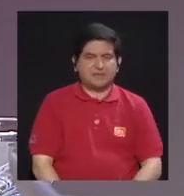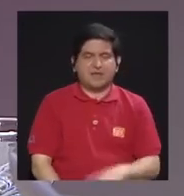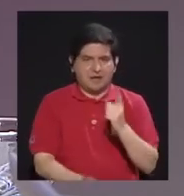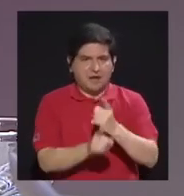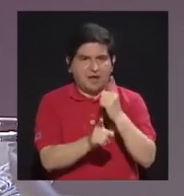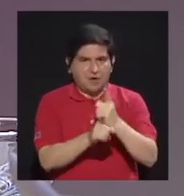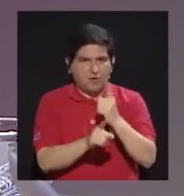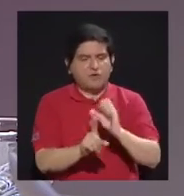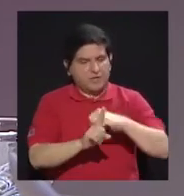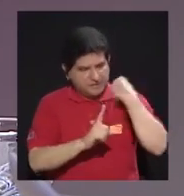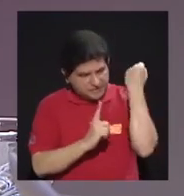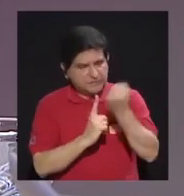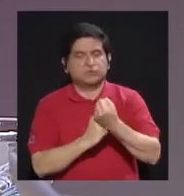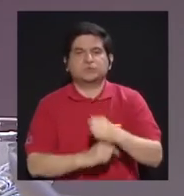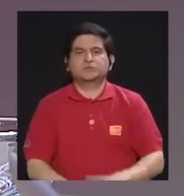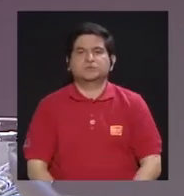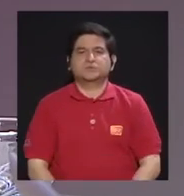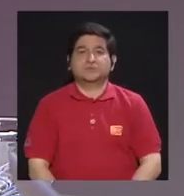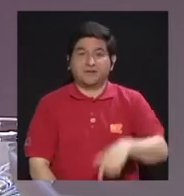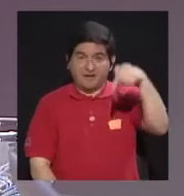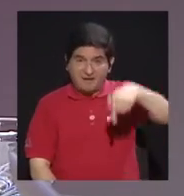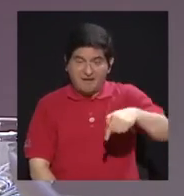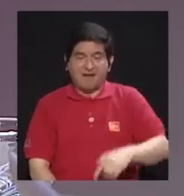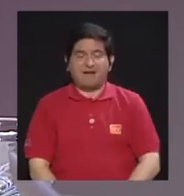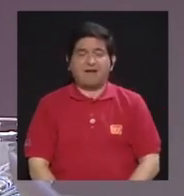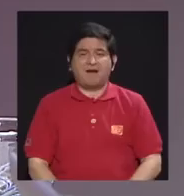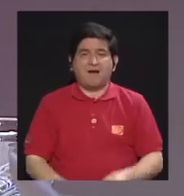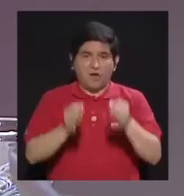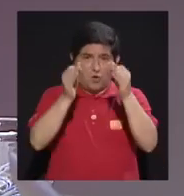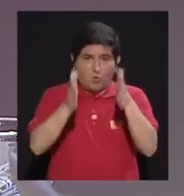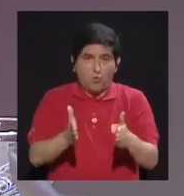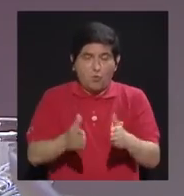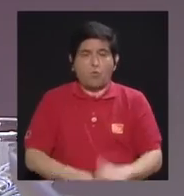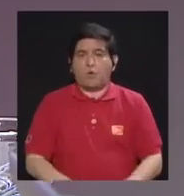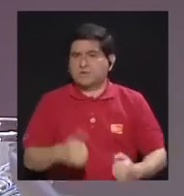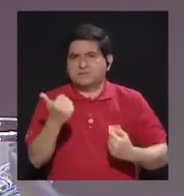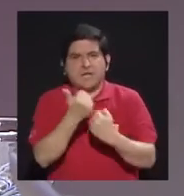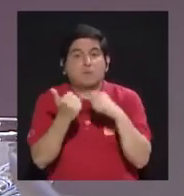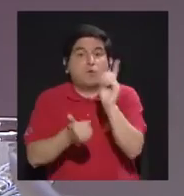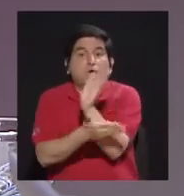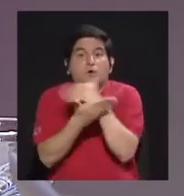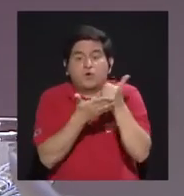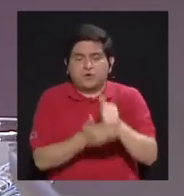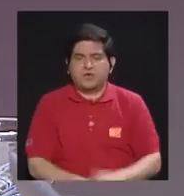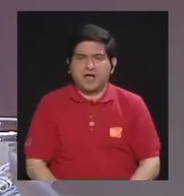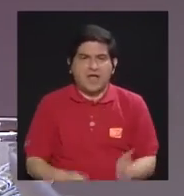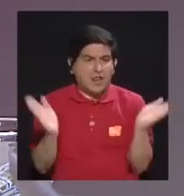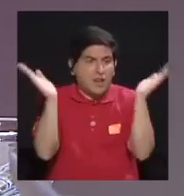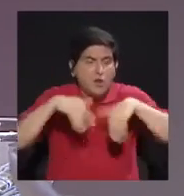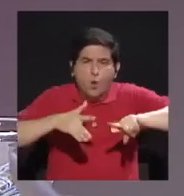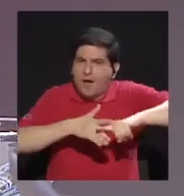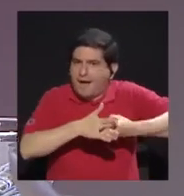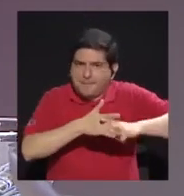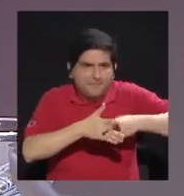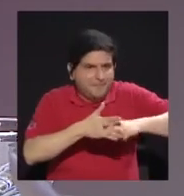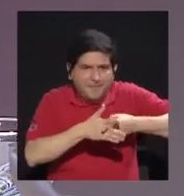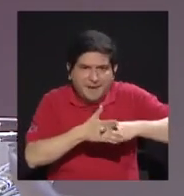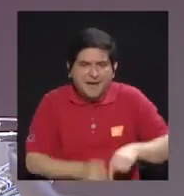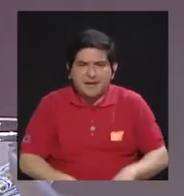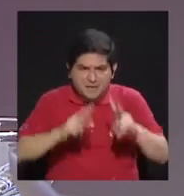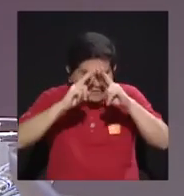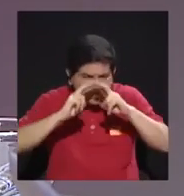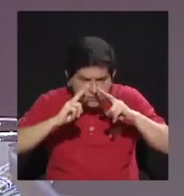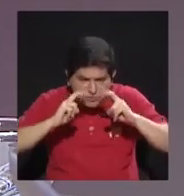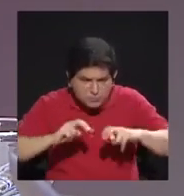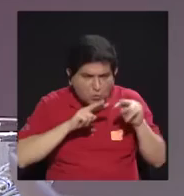que lo que está. Estamos ante un juez totalmente parcial, ante una ausencia absoluta de mecanismos de escrutinio y